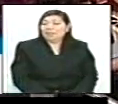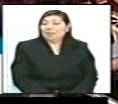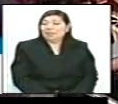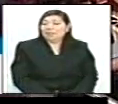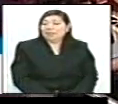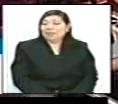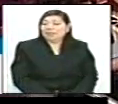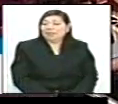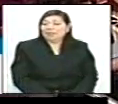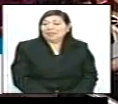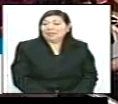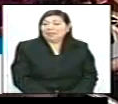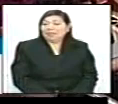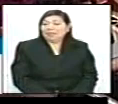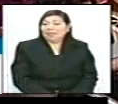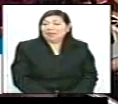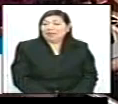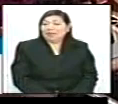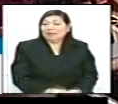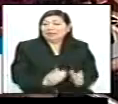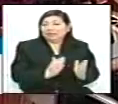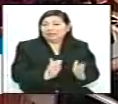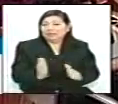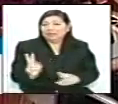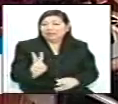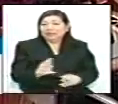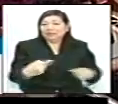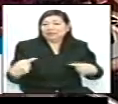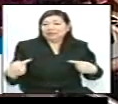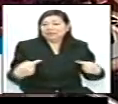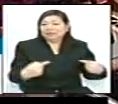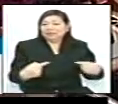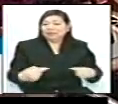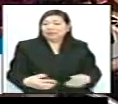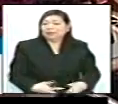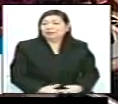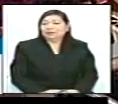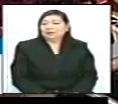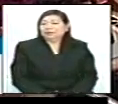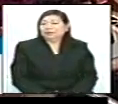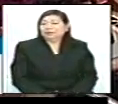Congresistas, por favor, los exhorto al orden. Congresistas.